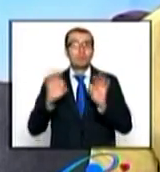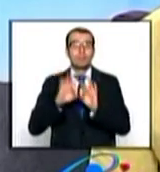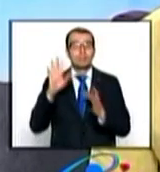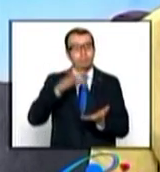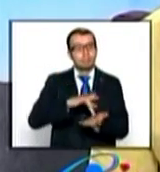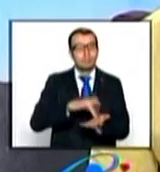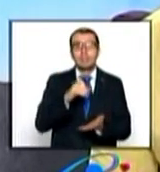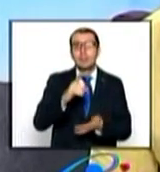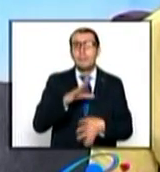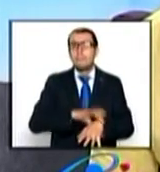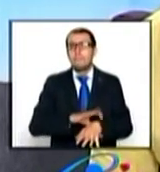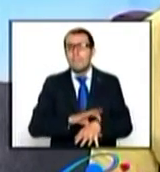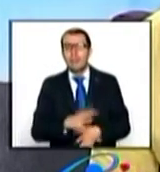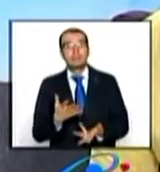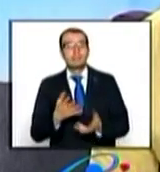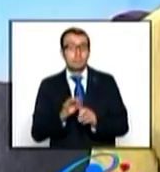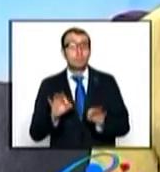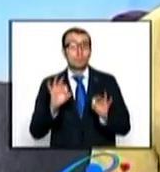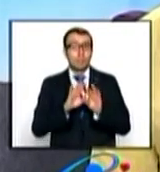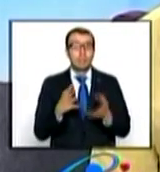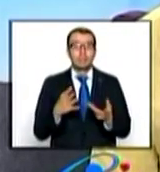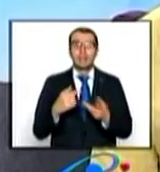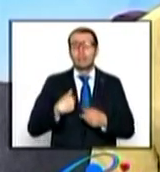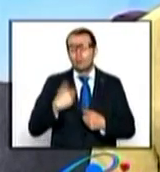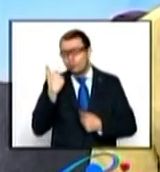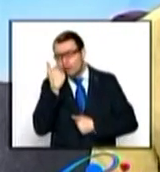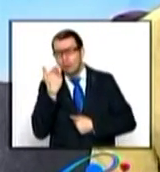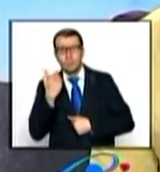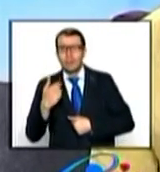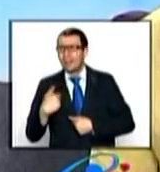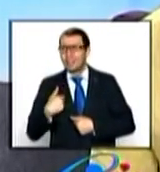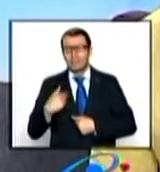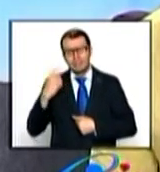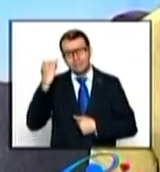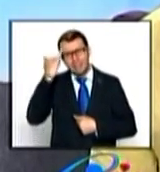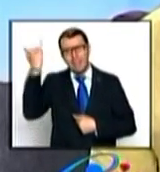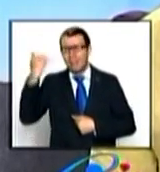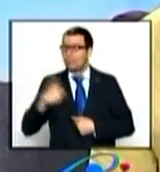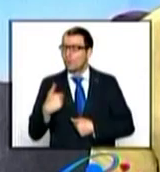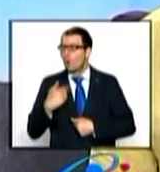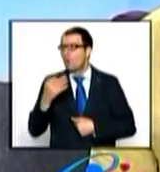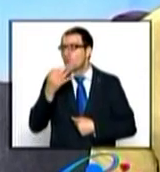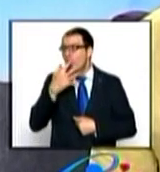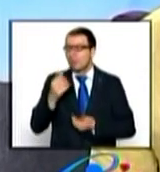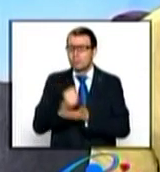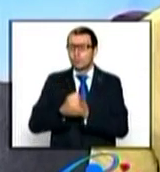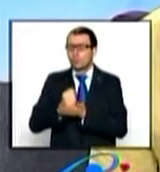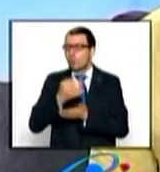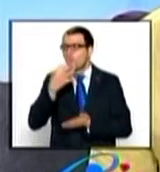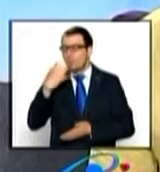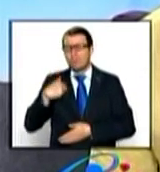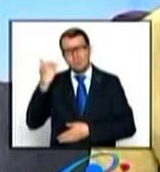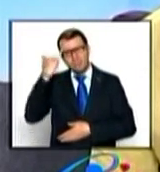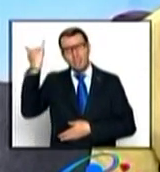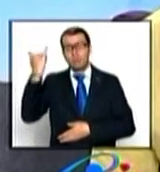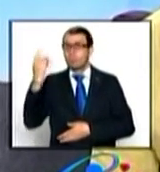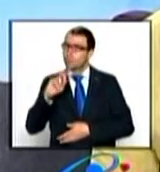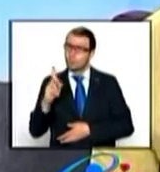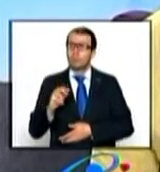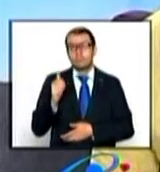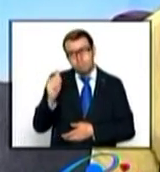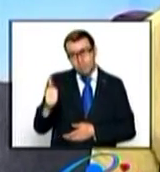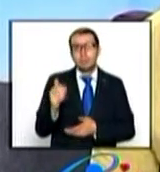de evitar la automedicación y de los tratamientos que existen para diferentes